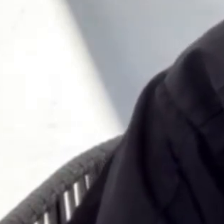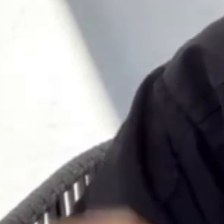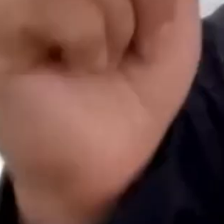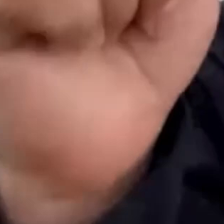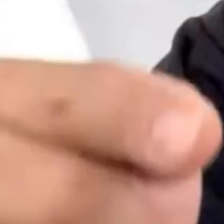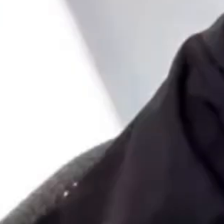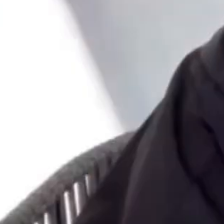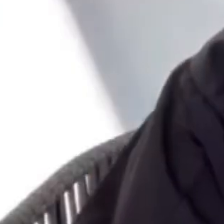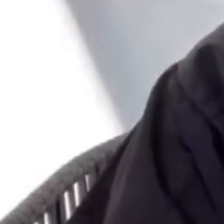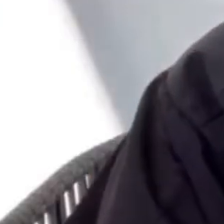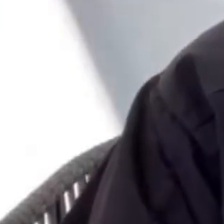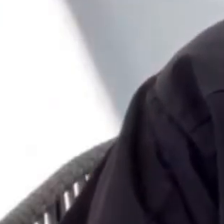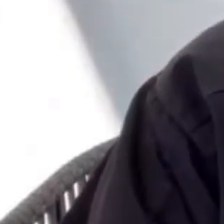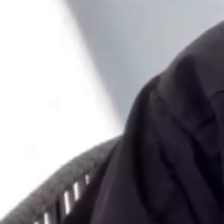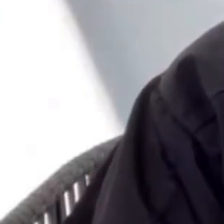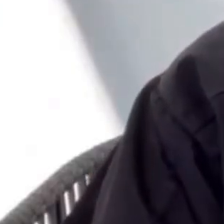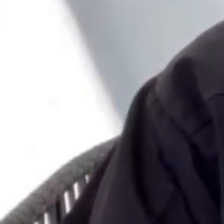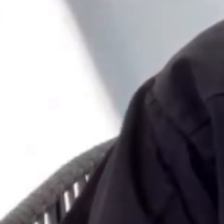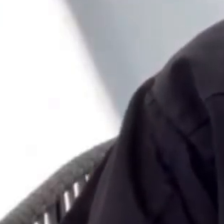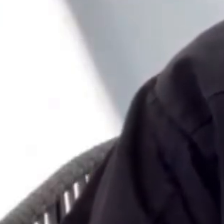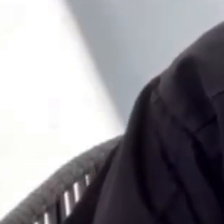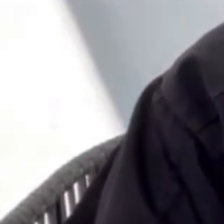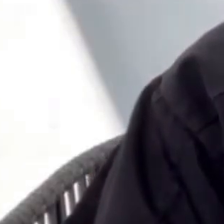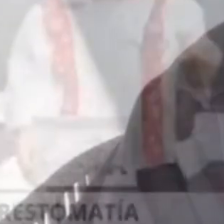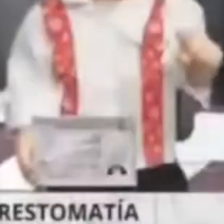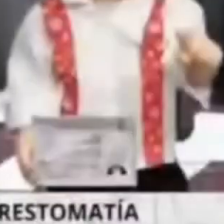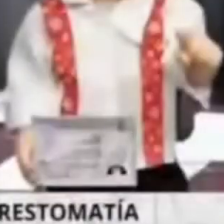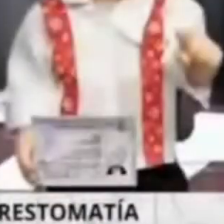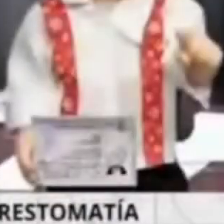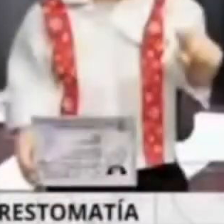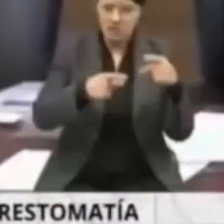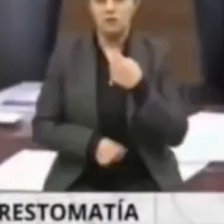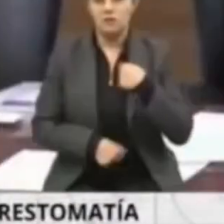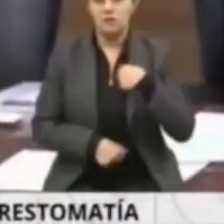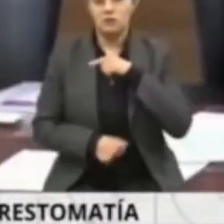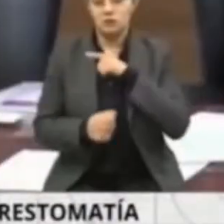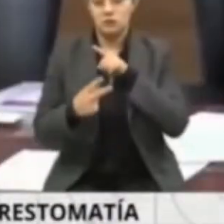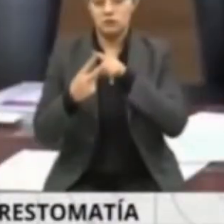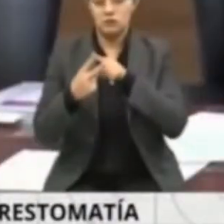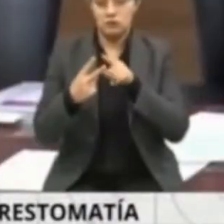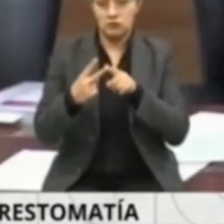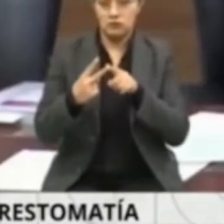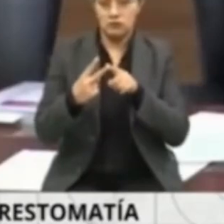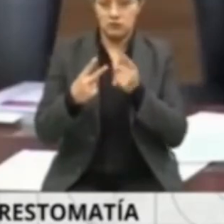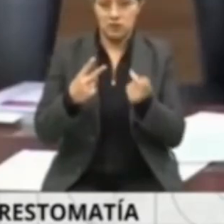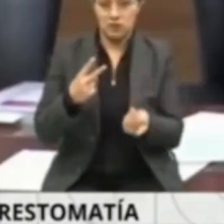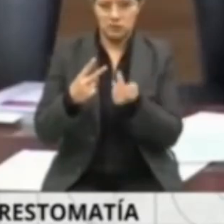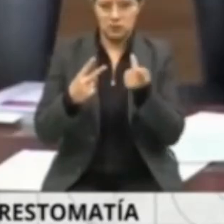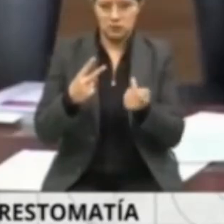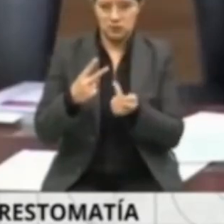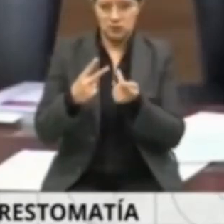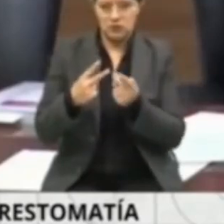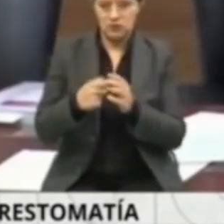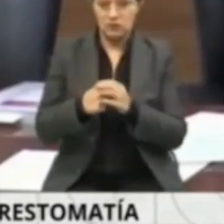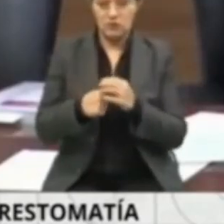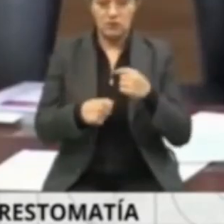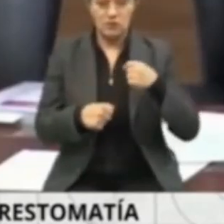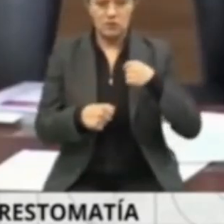conversación vea y escuche lo que dice lo que denuncia Mario yergo Por qué tendríamos que ser